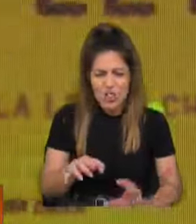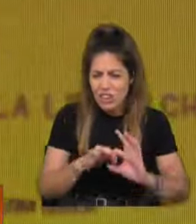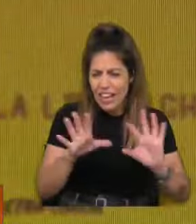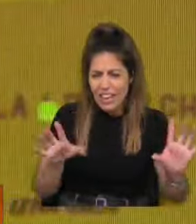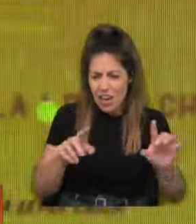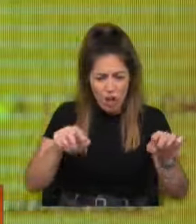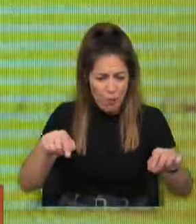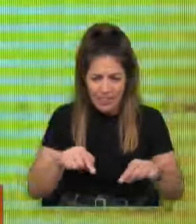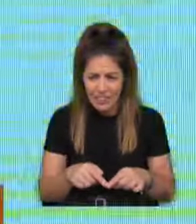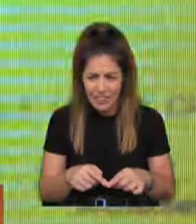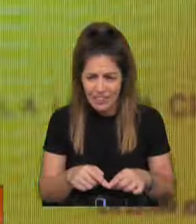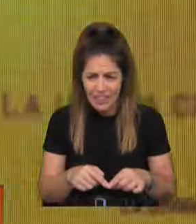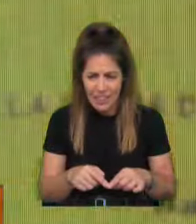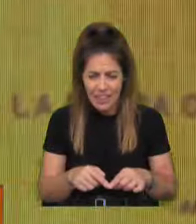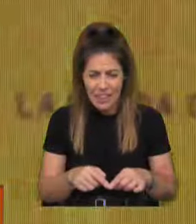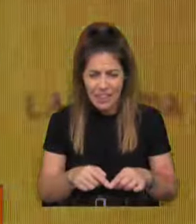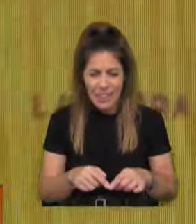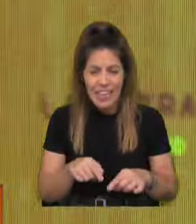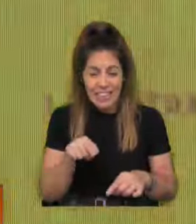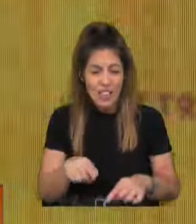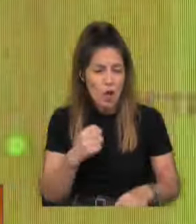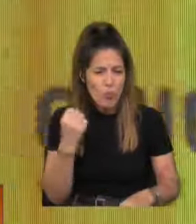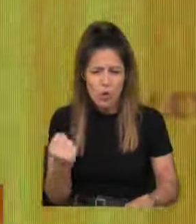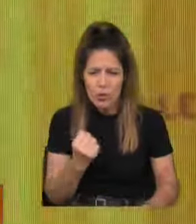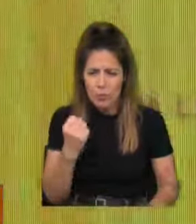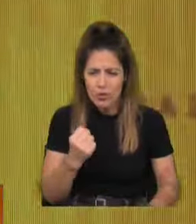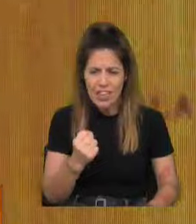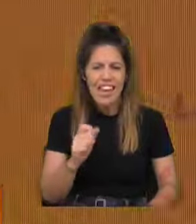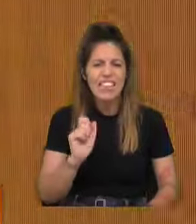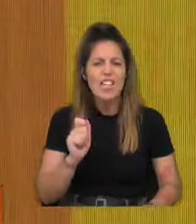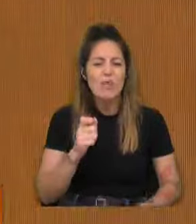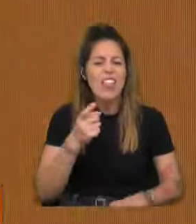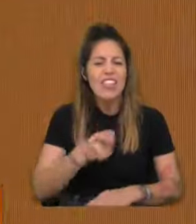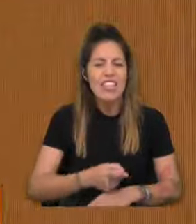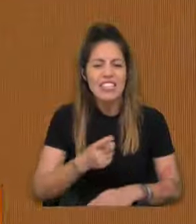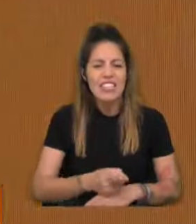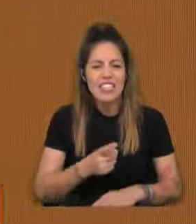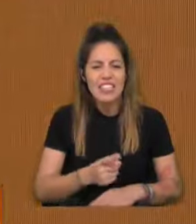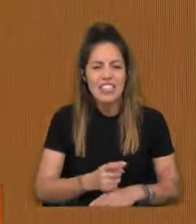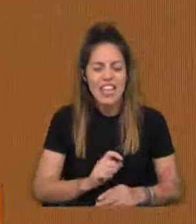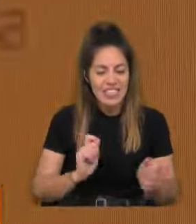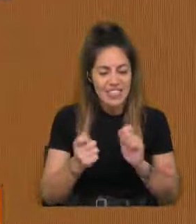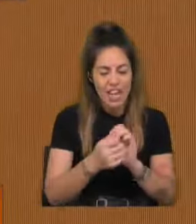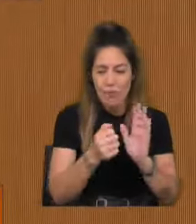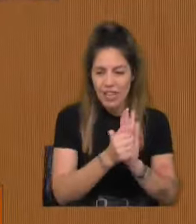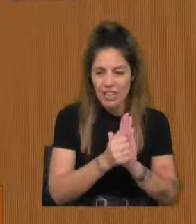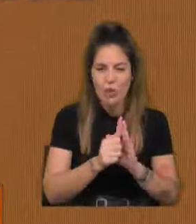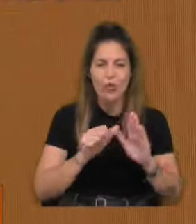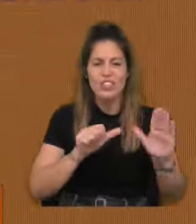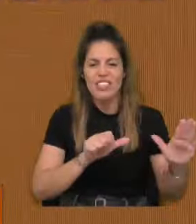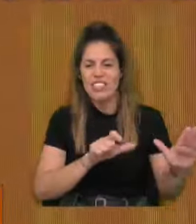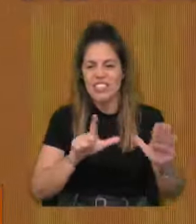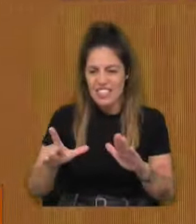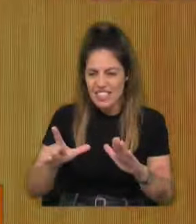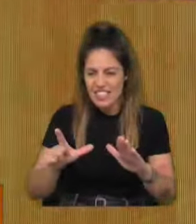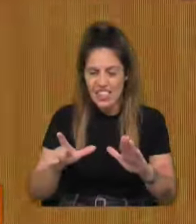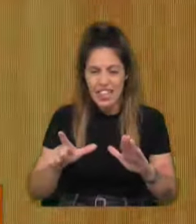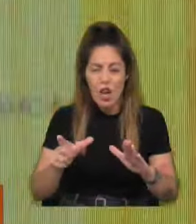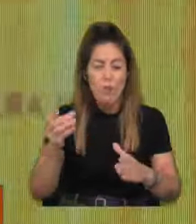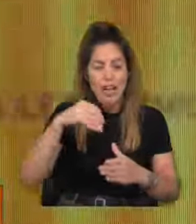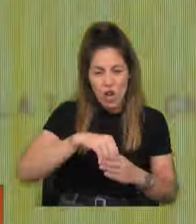importante esto es muy importante Quién va a resolver si se enmienda el artículo 67 de la Constitución para incorporar